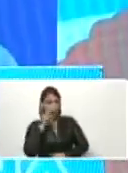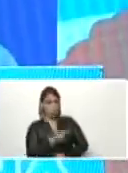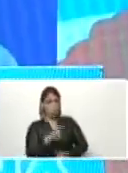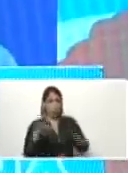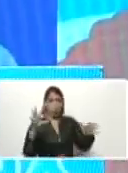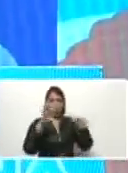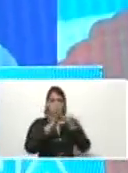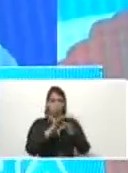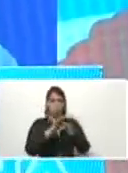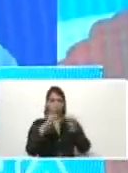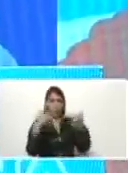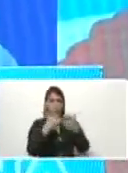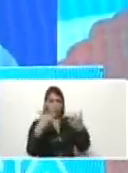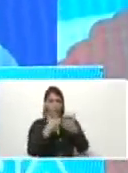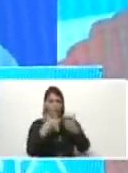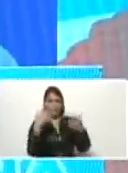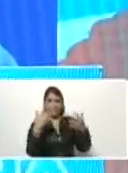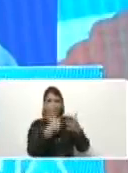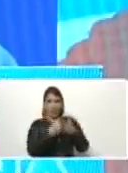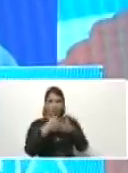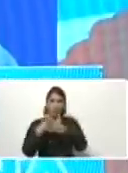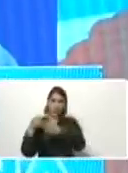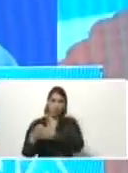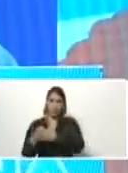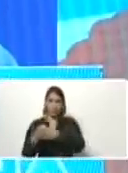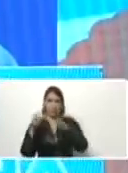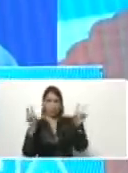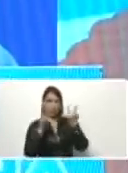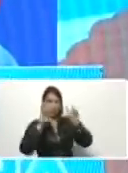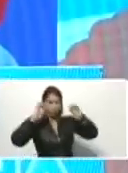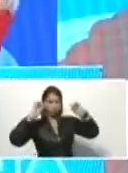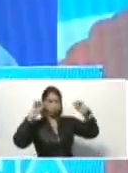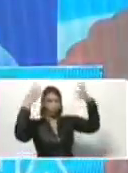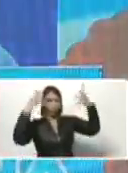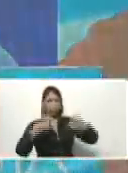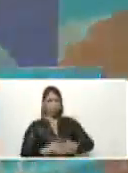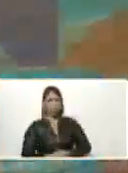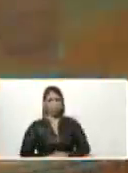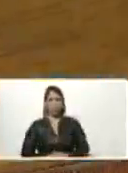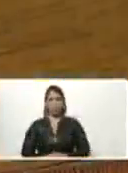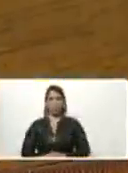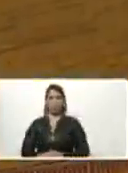Unidad, lucha, batalla y victoria. Vencedores siempre.